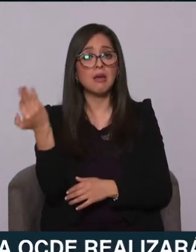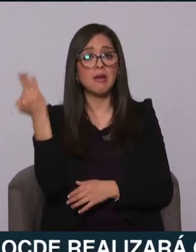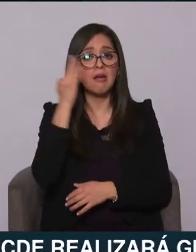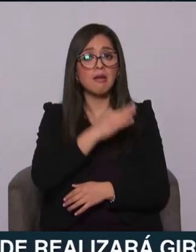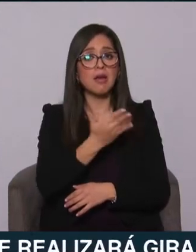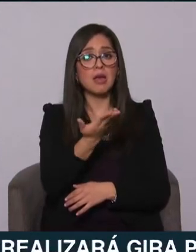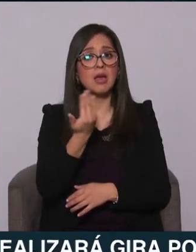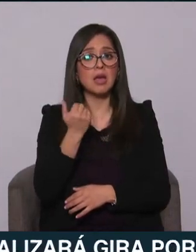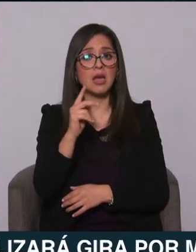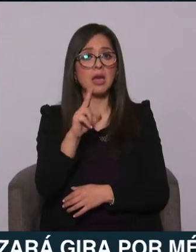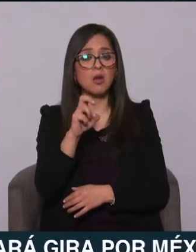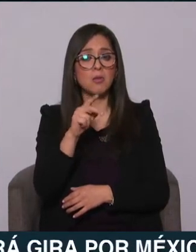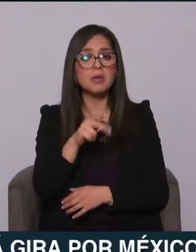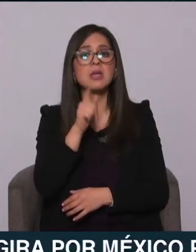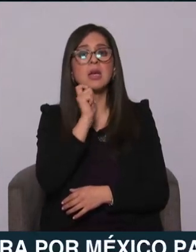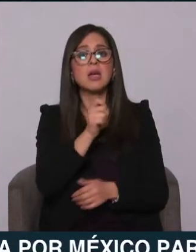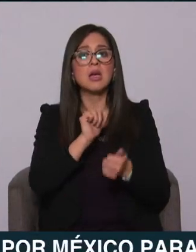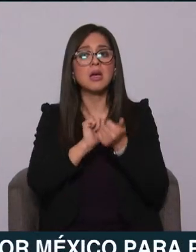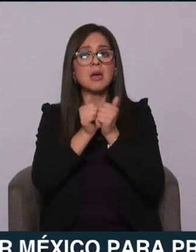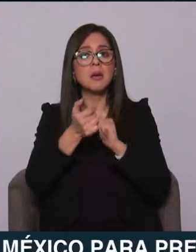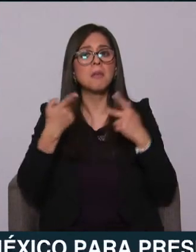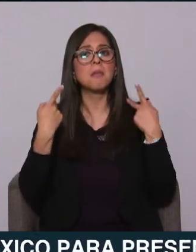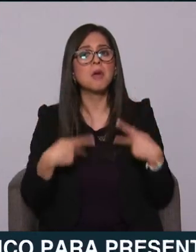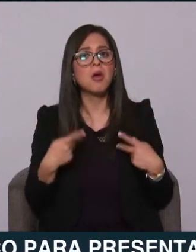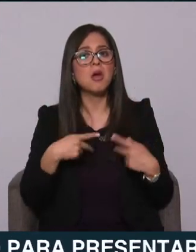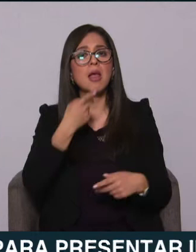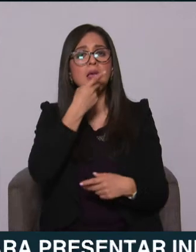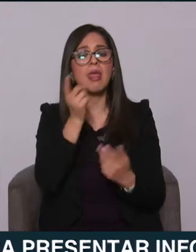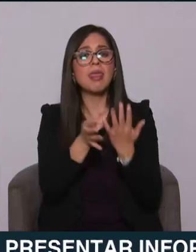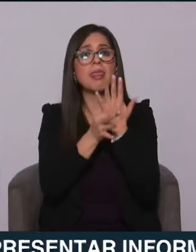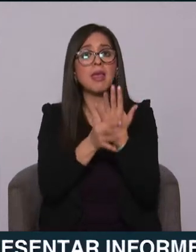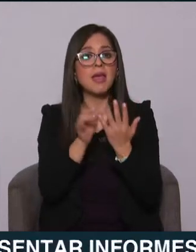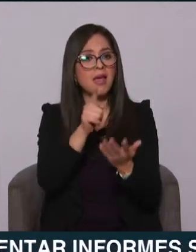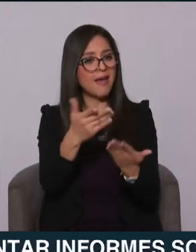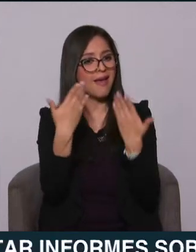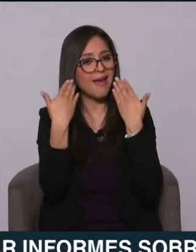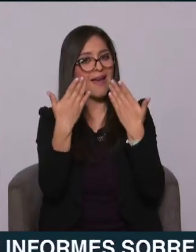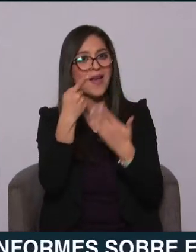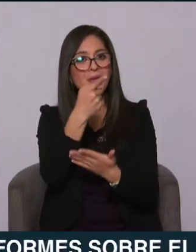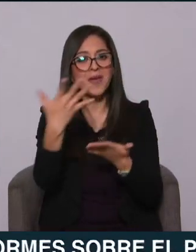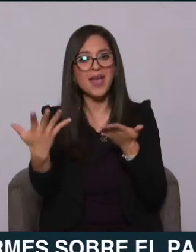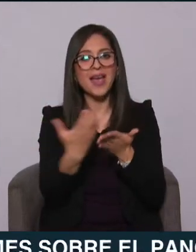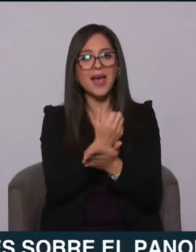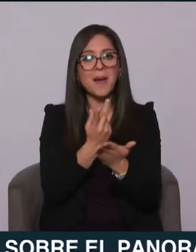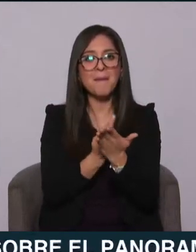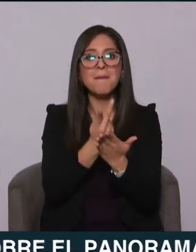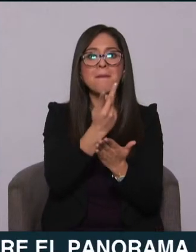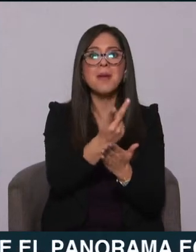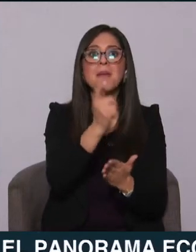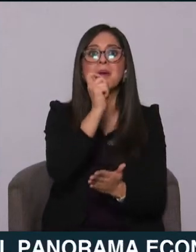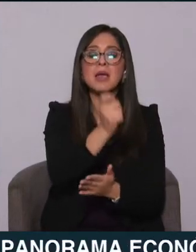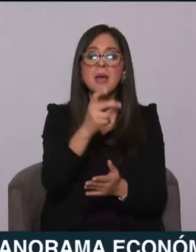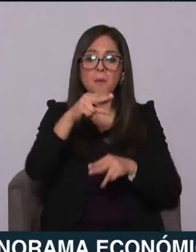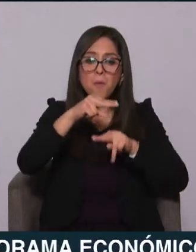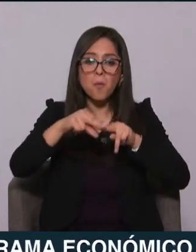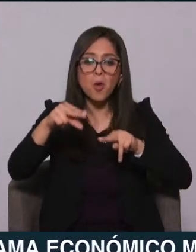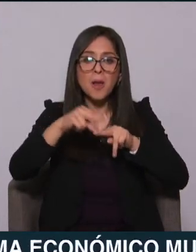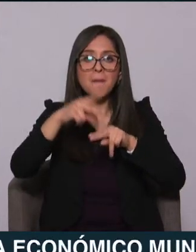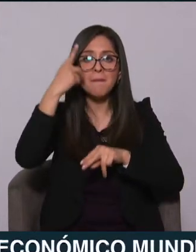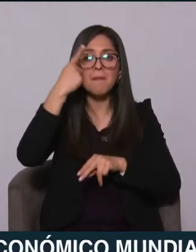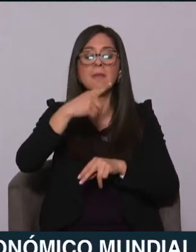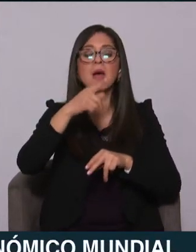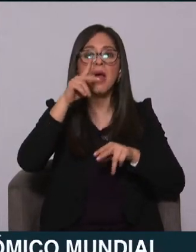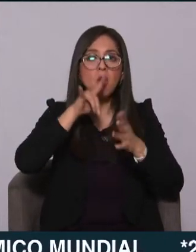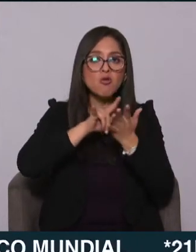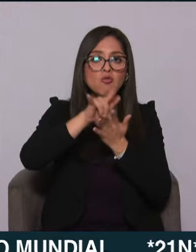u optimistas, asegurando que has ganado un premio, como un coche o un boleto de avión, a pesar de